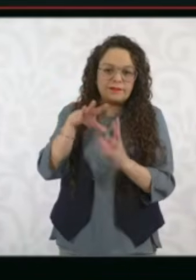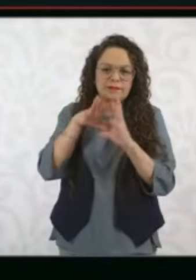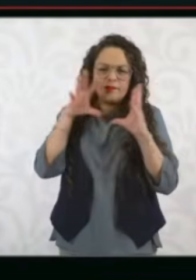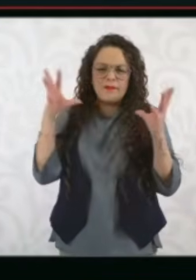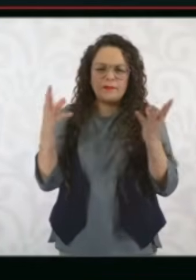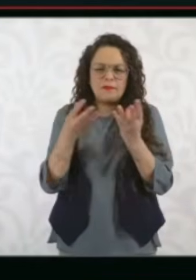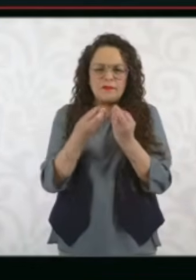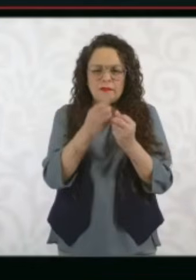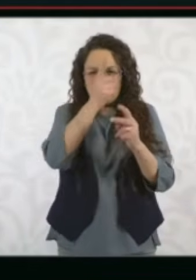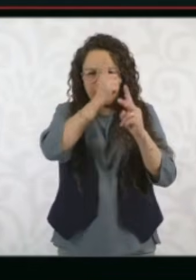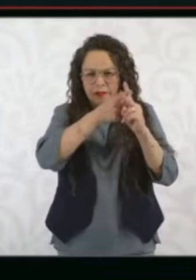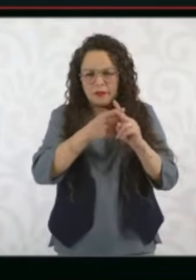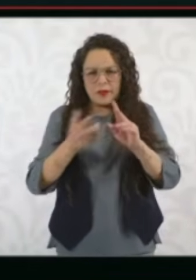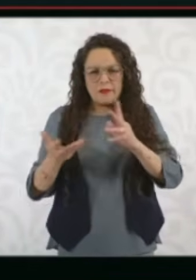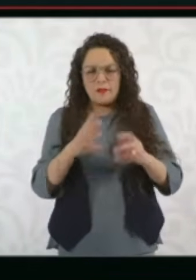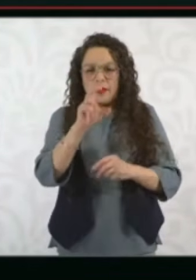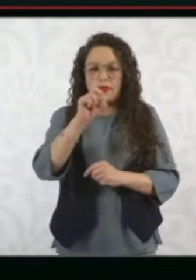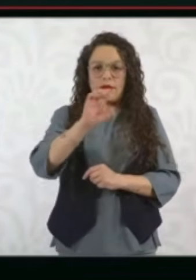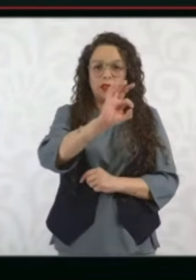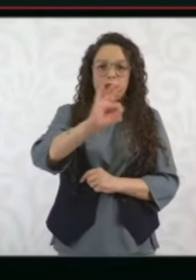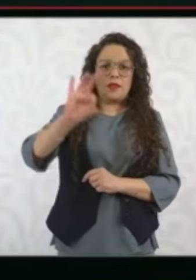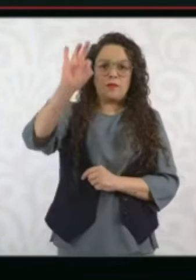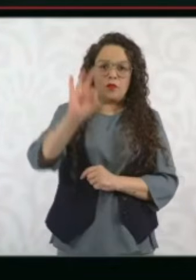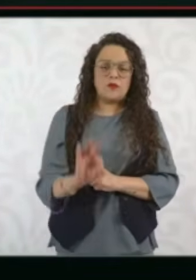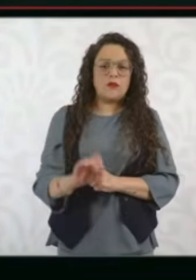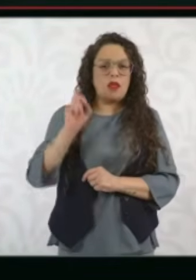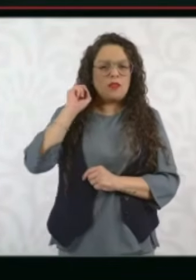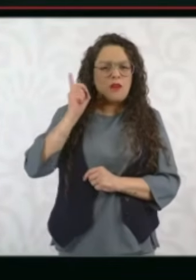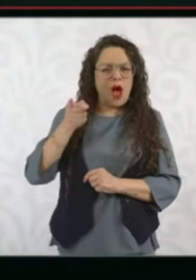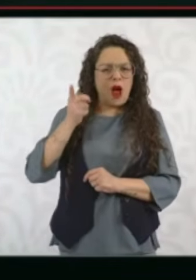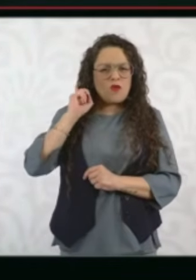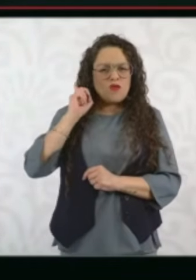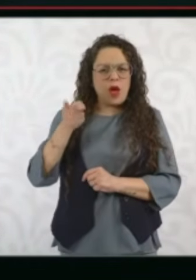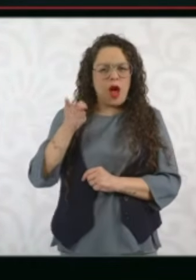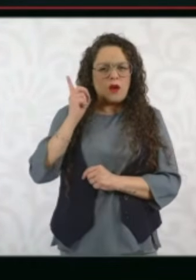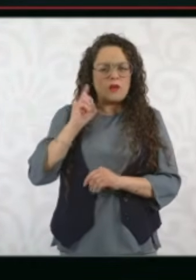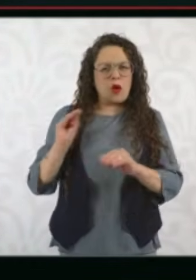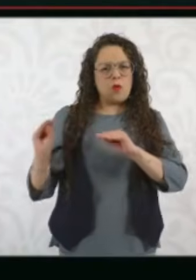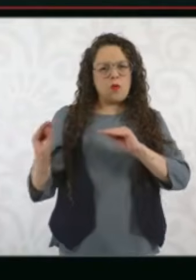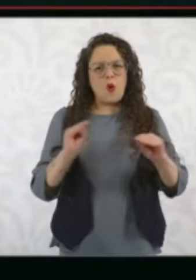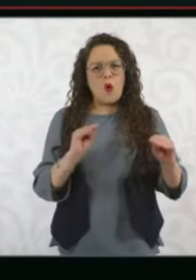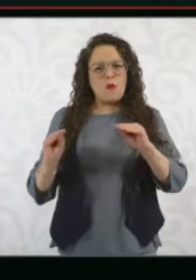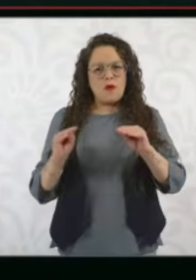30% del movimiento diario de todo el anillo de